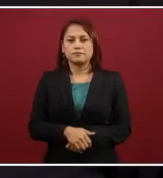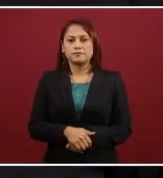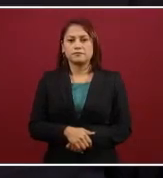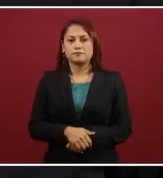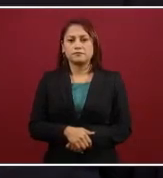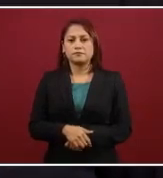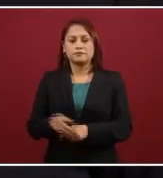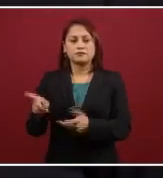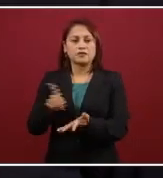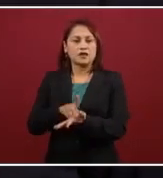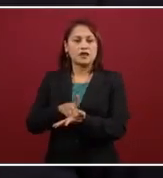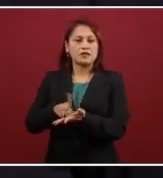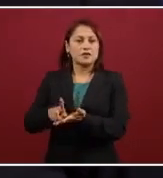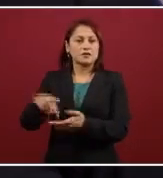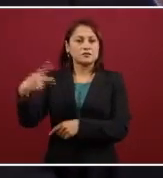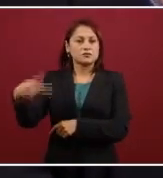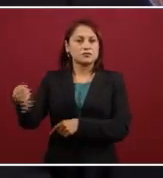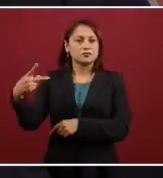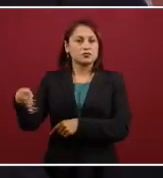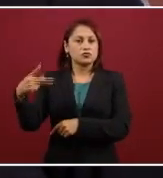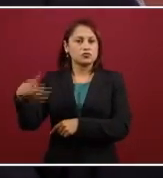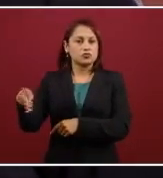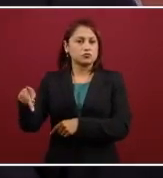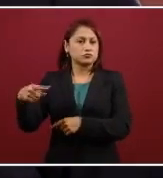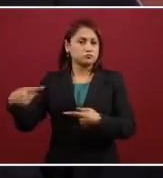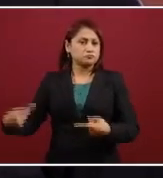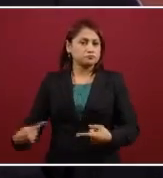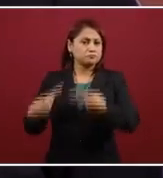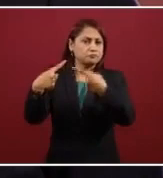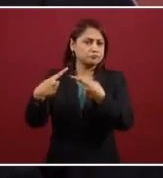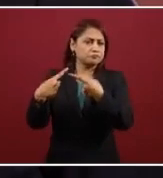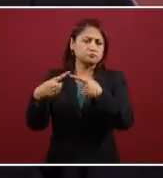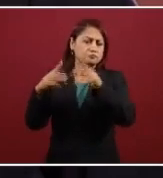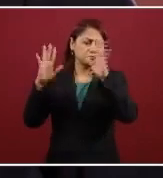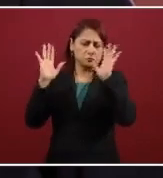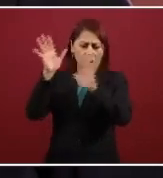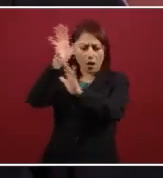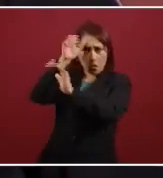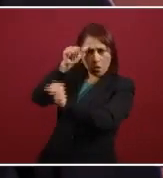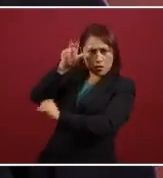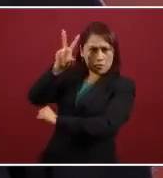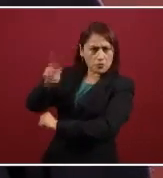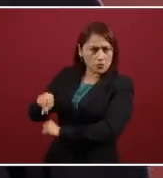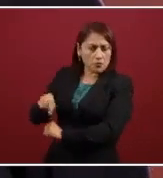no estar de acuerdo, pues, en todo. Los cambios van.